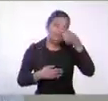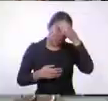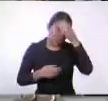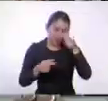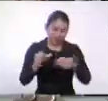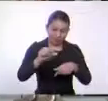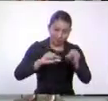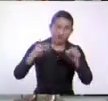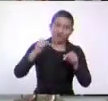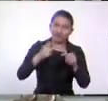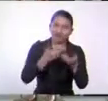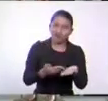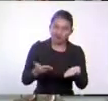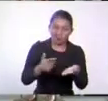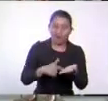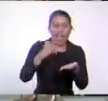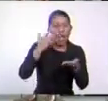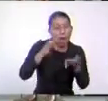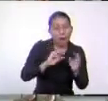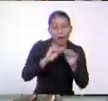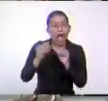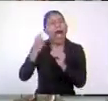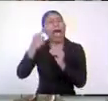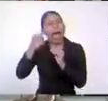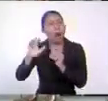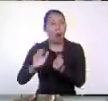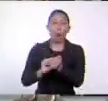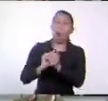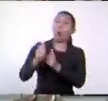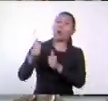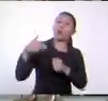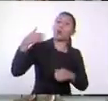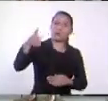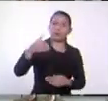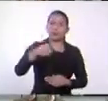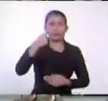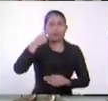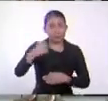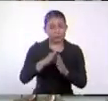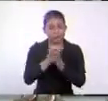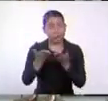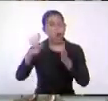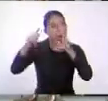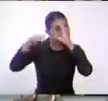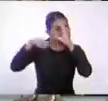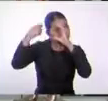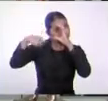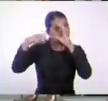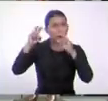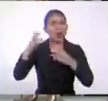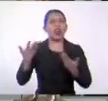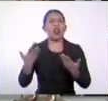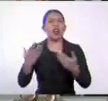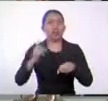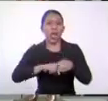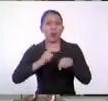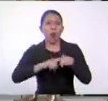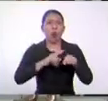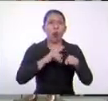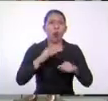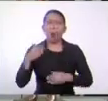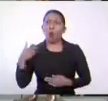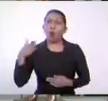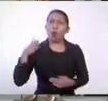científicos. En la literatura y en las películas de ciencia ficción se nos presentan viajes en el tiempo,